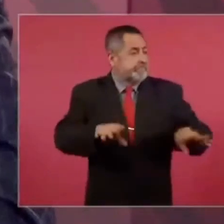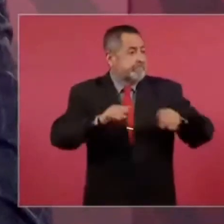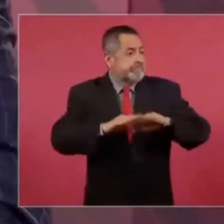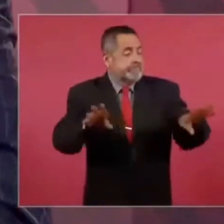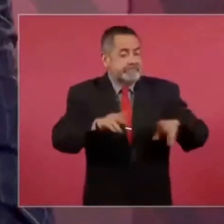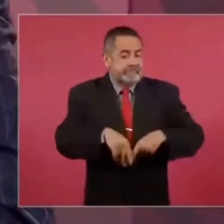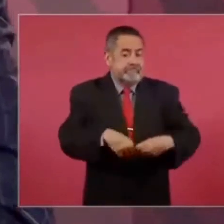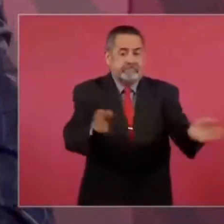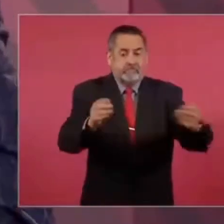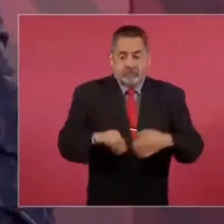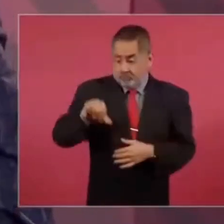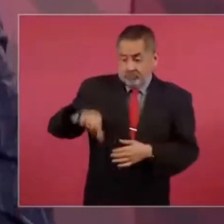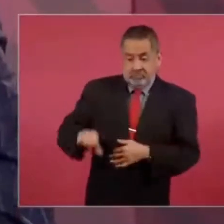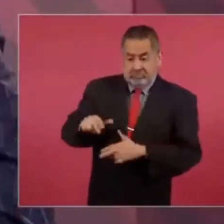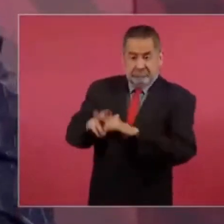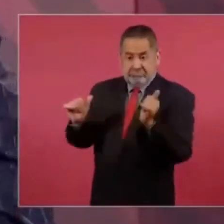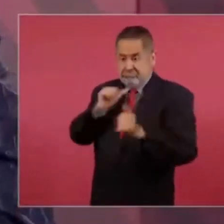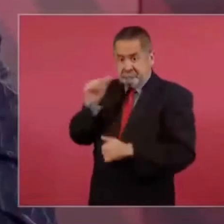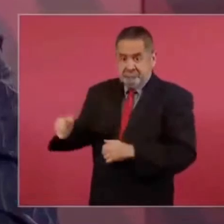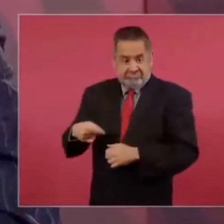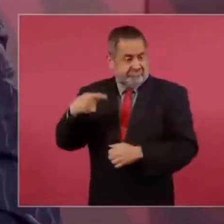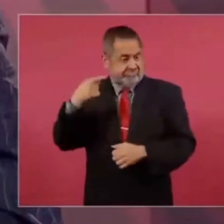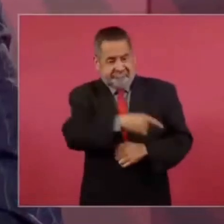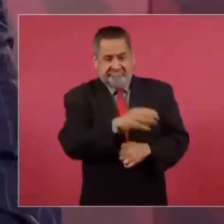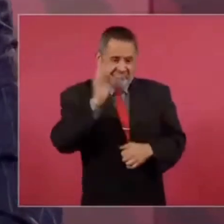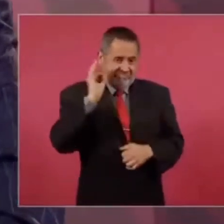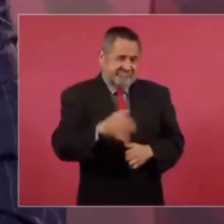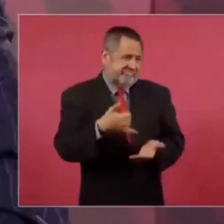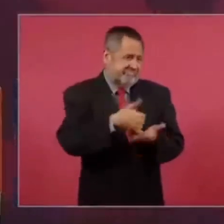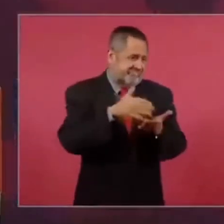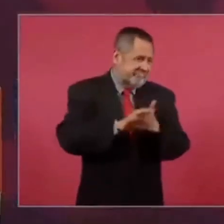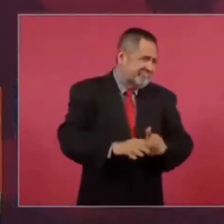No hay ningún periódico hoy que tire